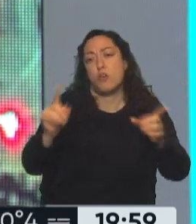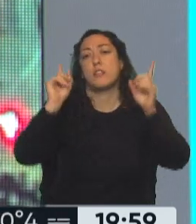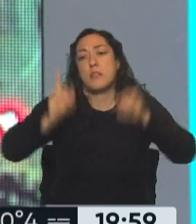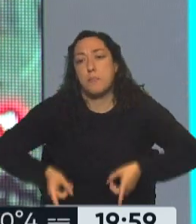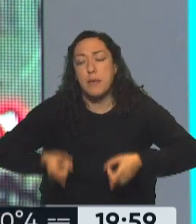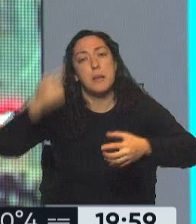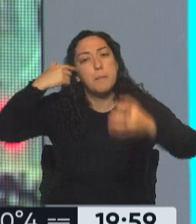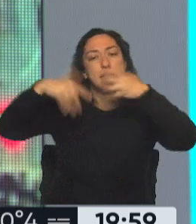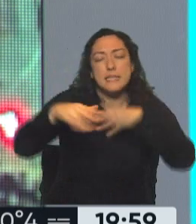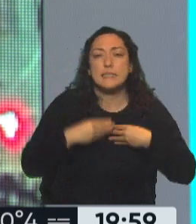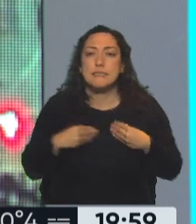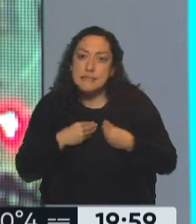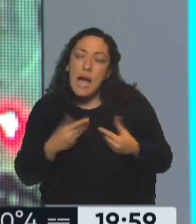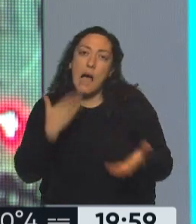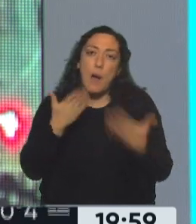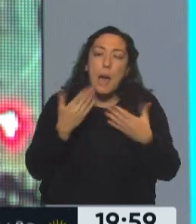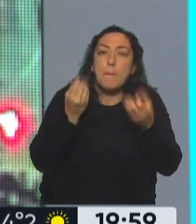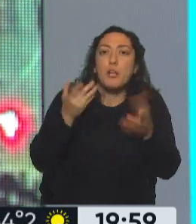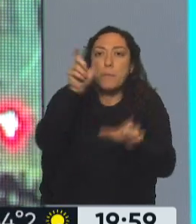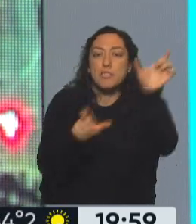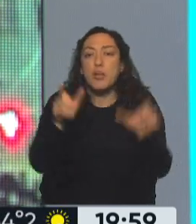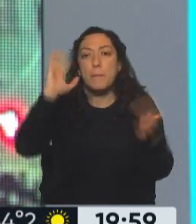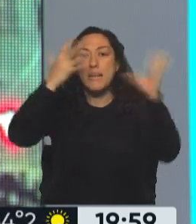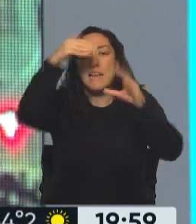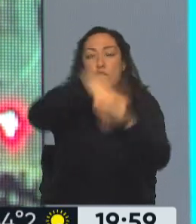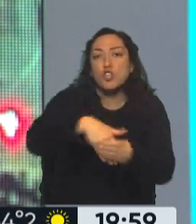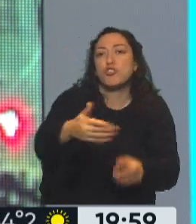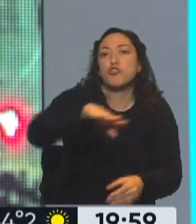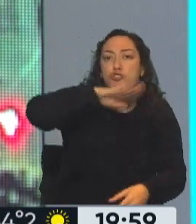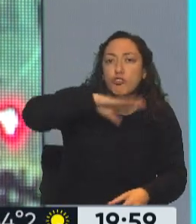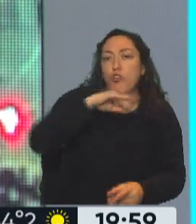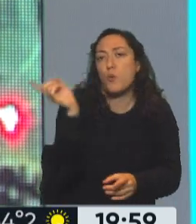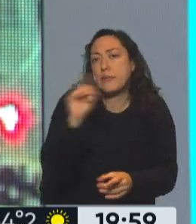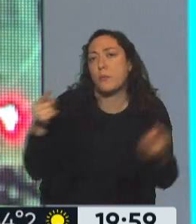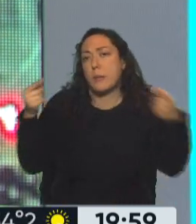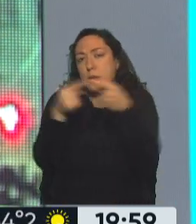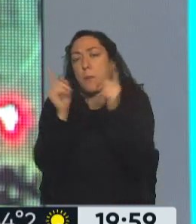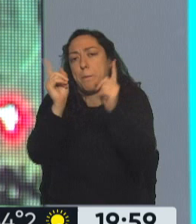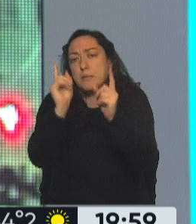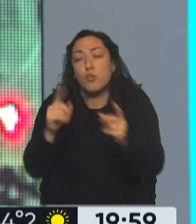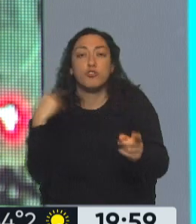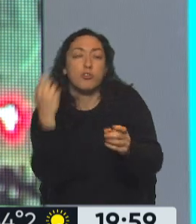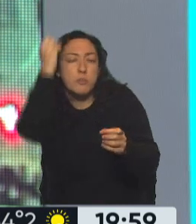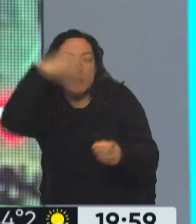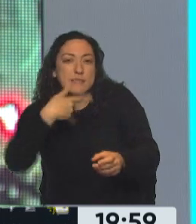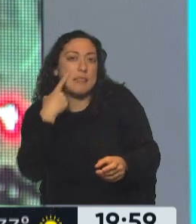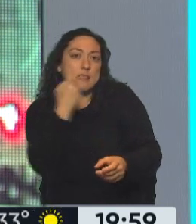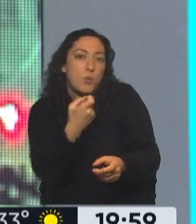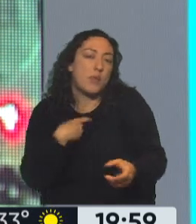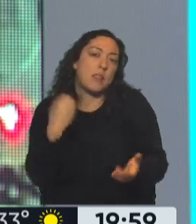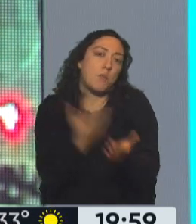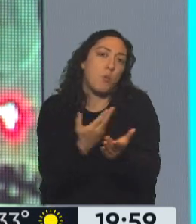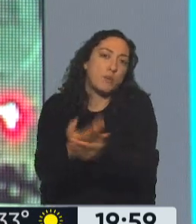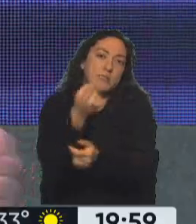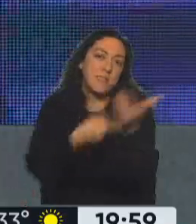con empatía y sensibilidad, porque la gente que vota a Milei no es tonta, quiere lo mismo que nosotros, solo tenemos que convencer que sus propuestas son completamente